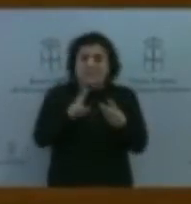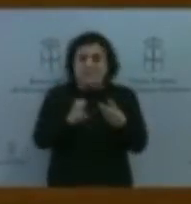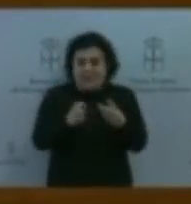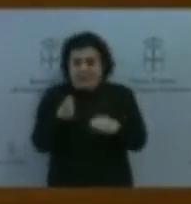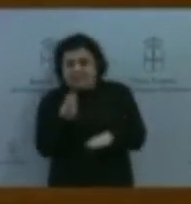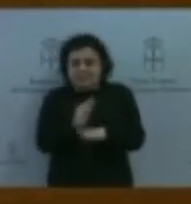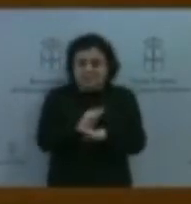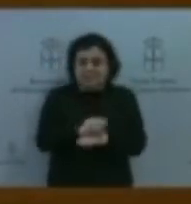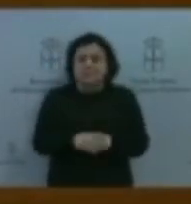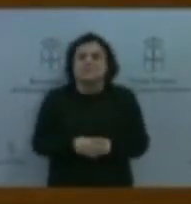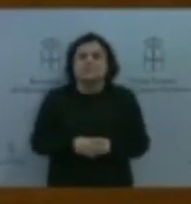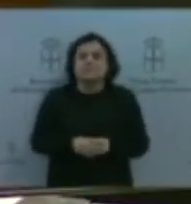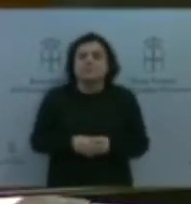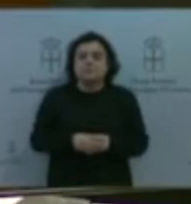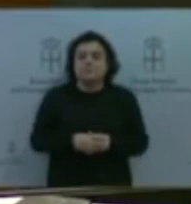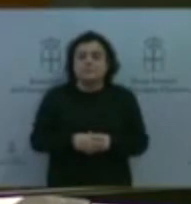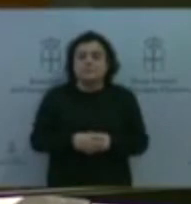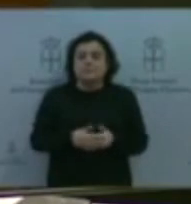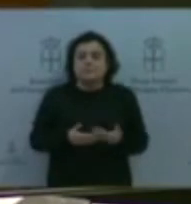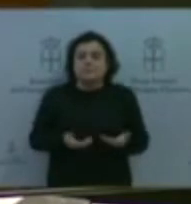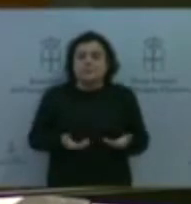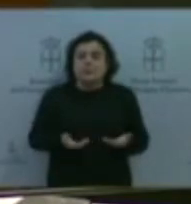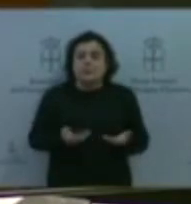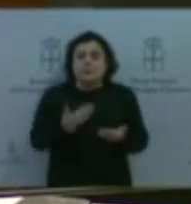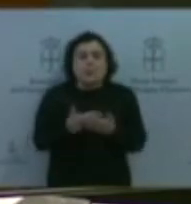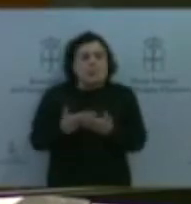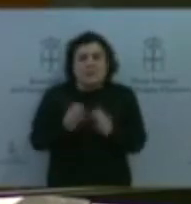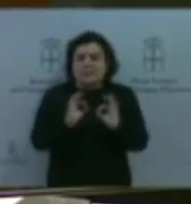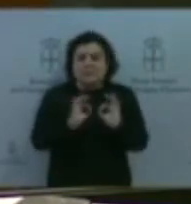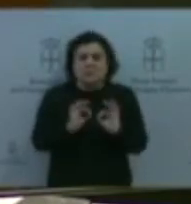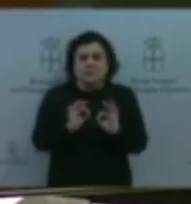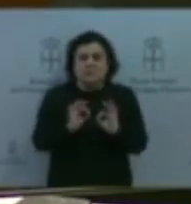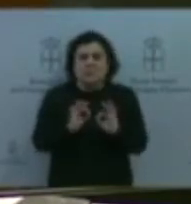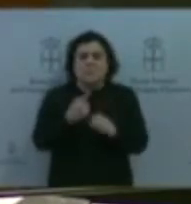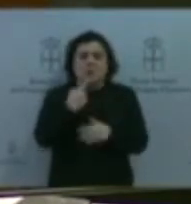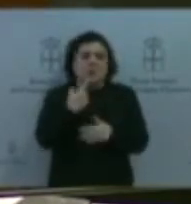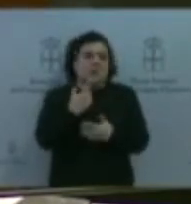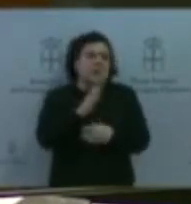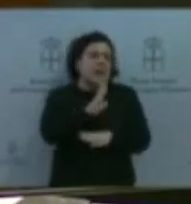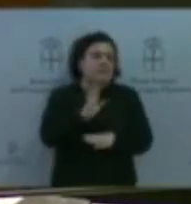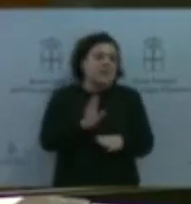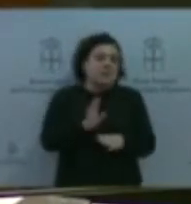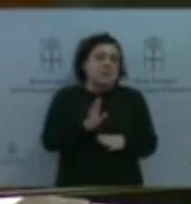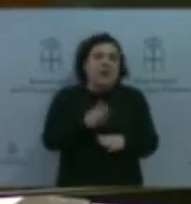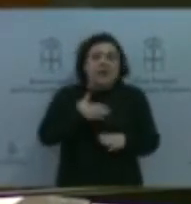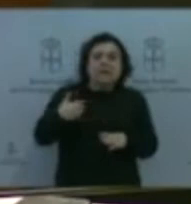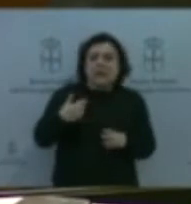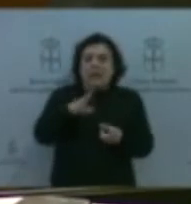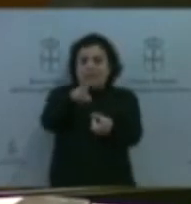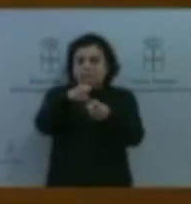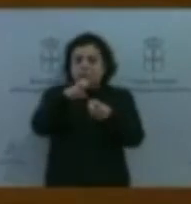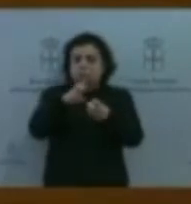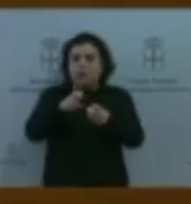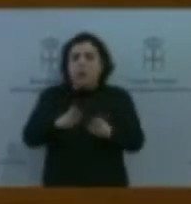No lo pedimos por extremismo, porque dicen, parece que pedimos una reforma fiscal porque somos extremistas. No, pedimos una reforma